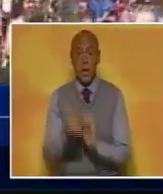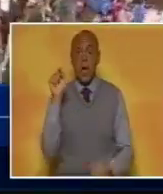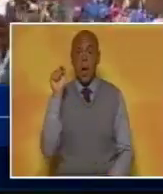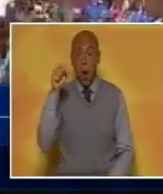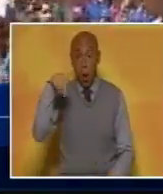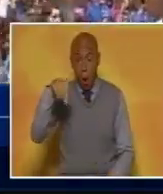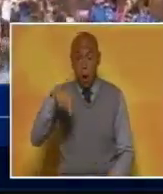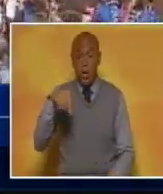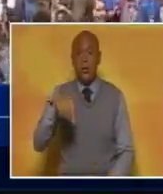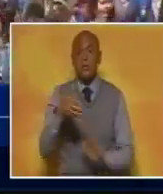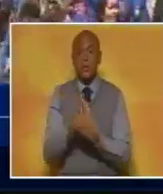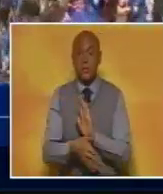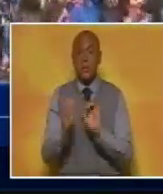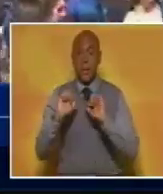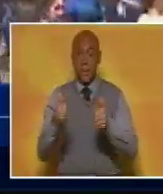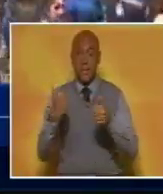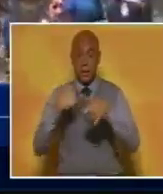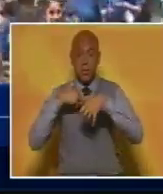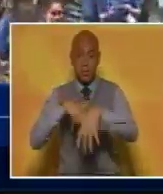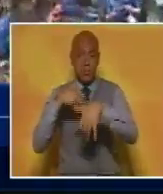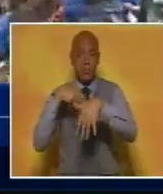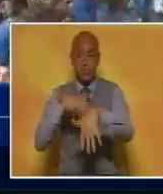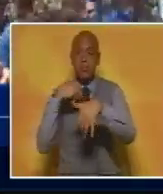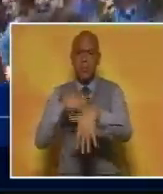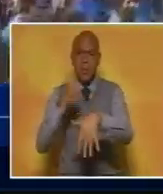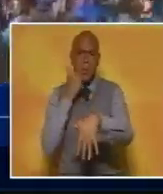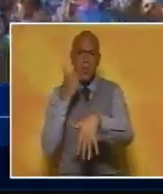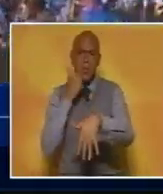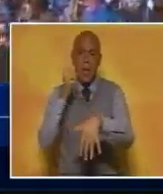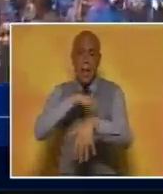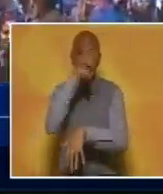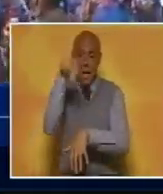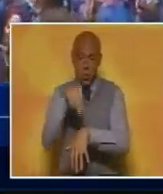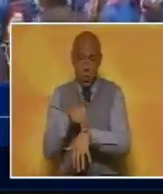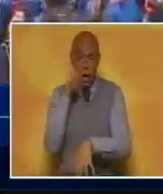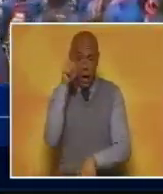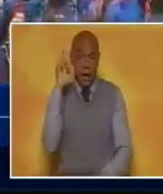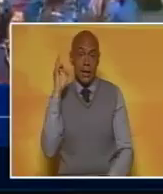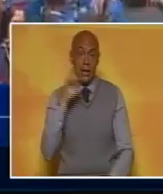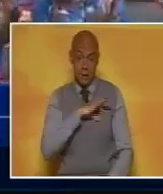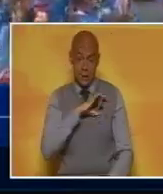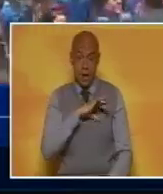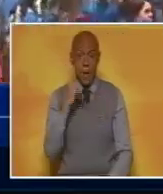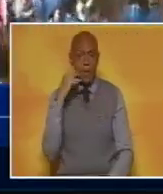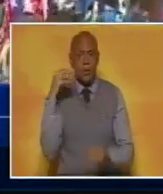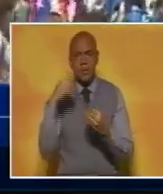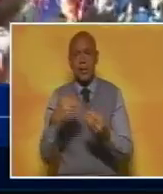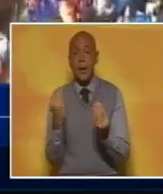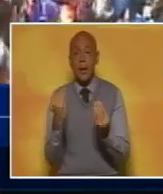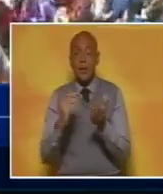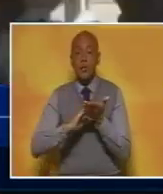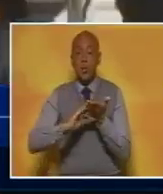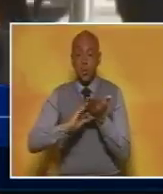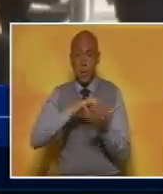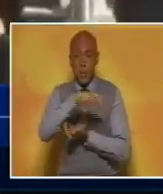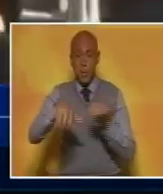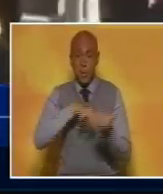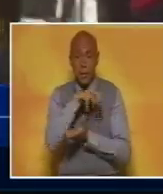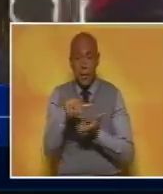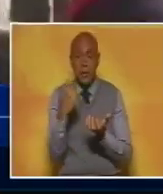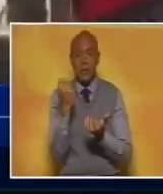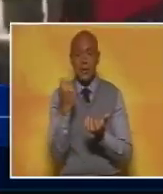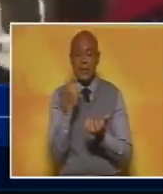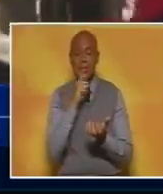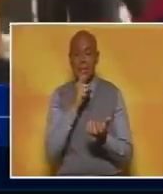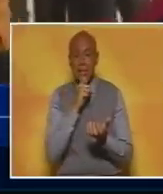está prevista una huelga general nacional en rechazo a las propuestas del Ejecutivo para superar la crisis. Por otro lado, los ciudadanos